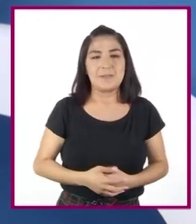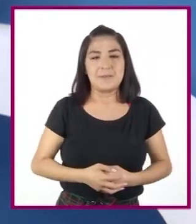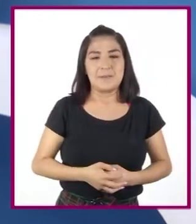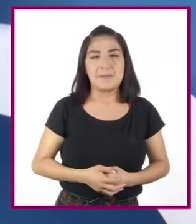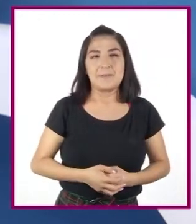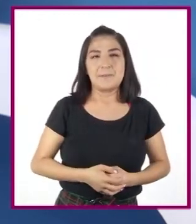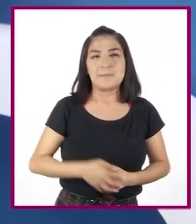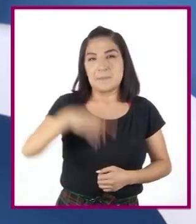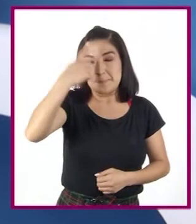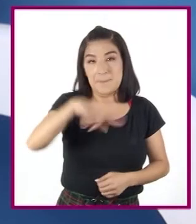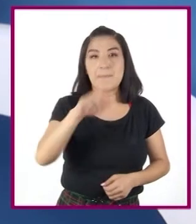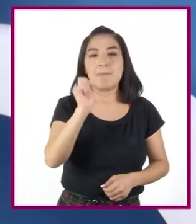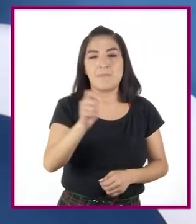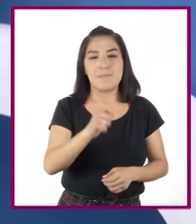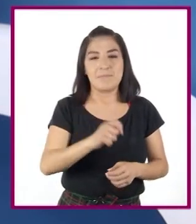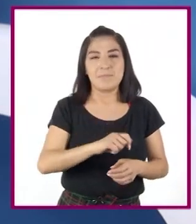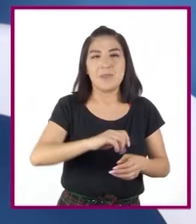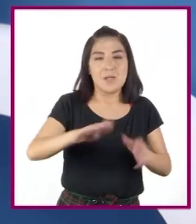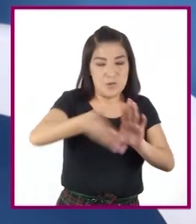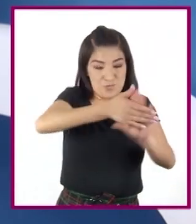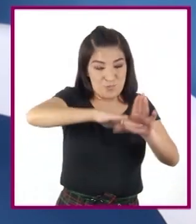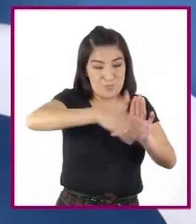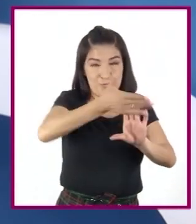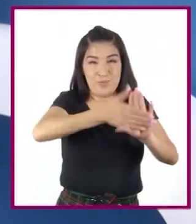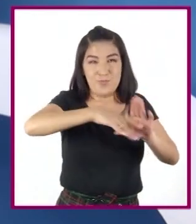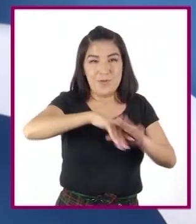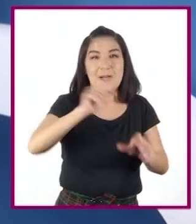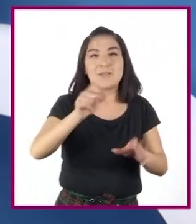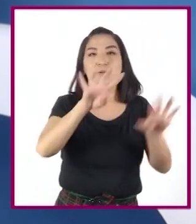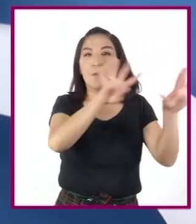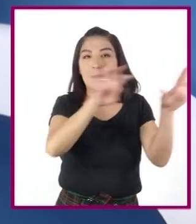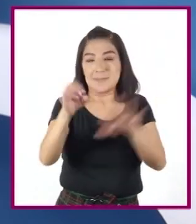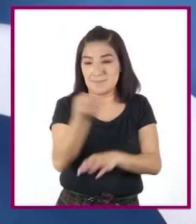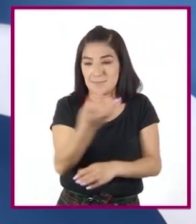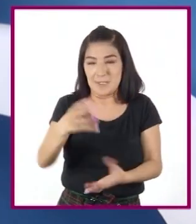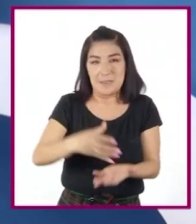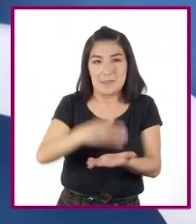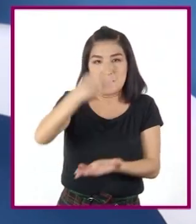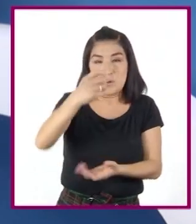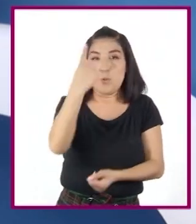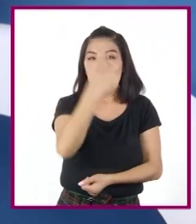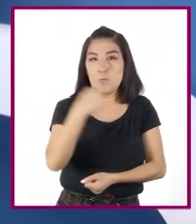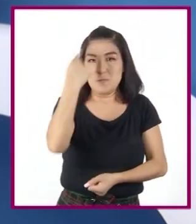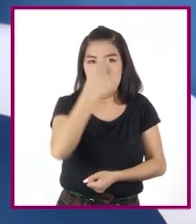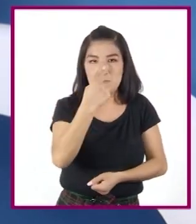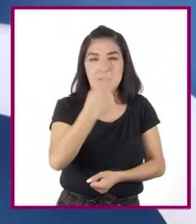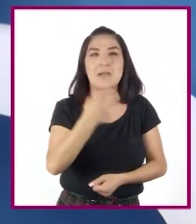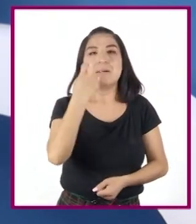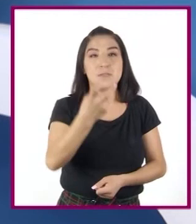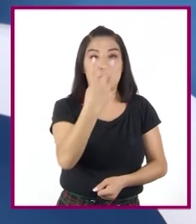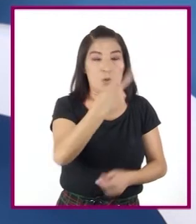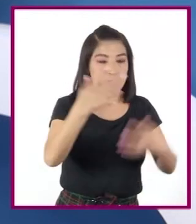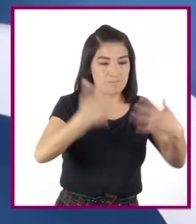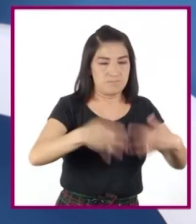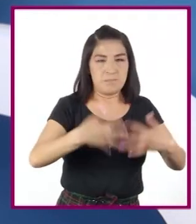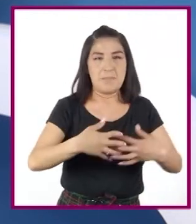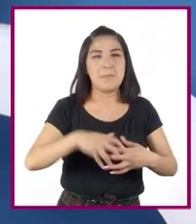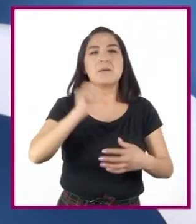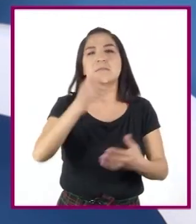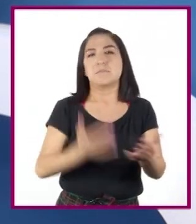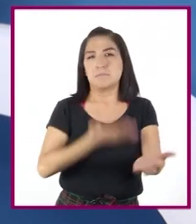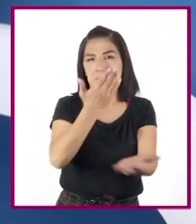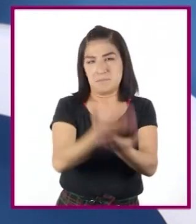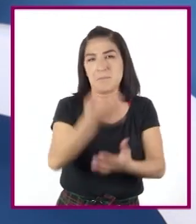que lave al menos 900 botellas en una hora. 2 empresas se postularon para dicha